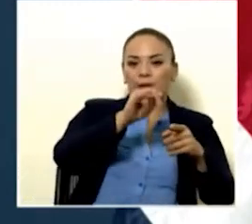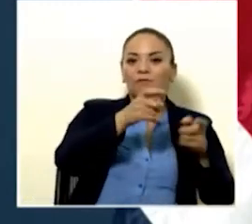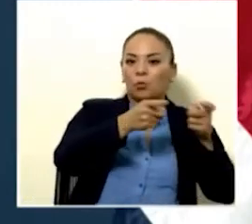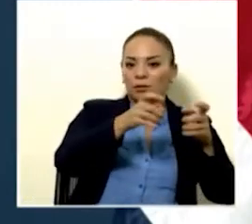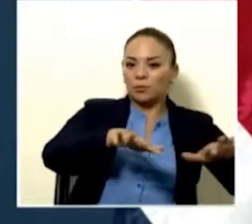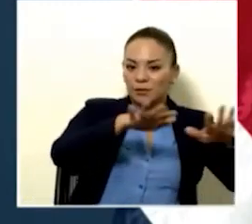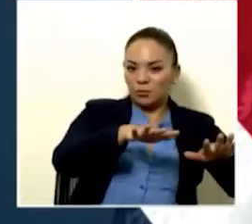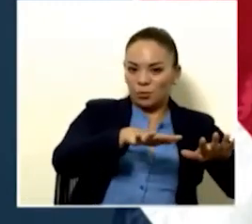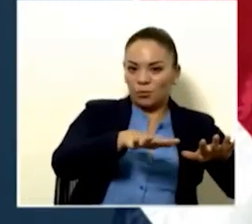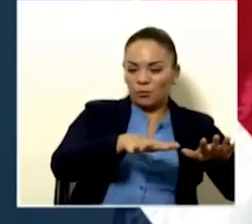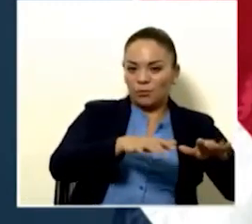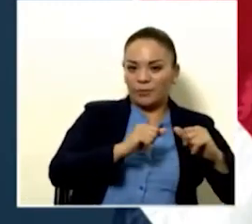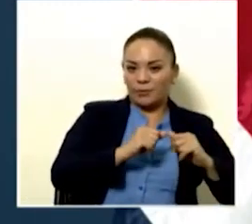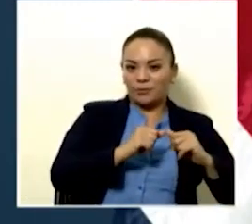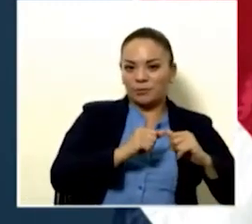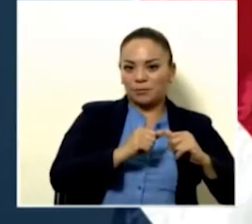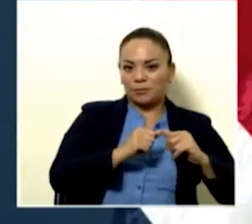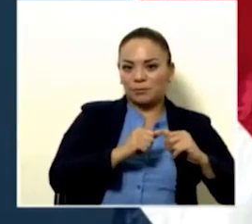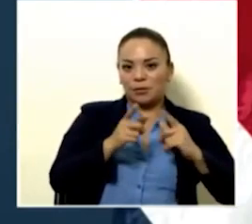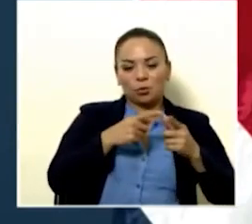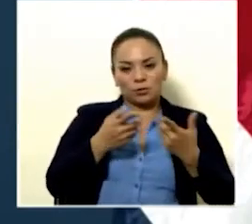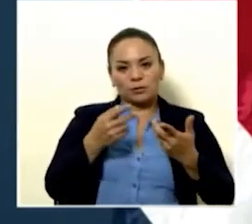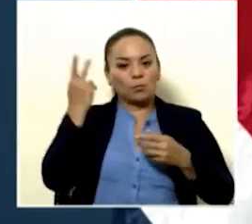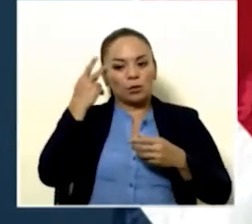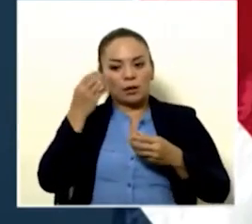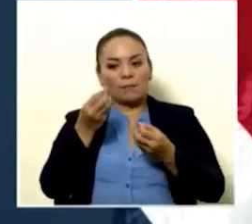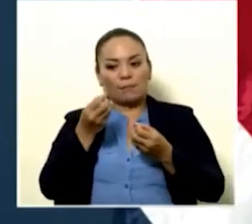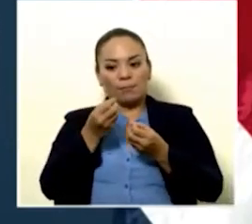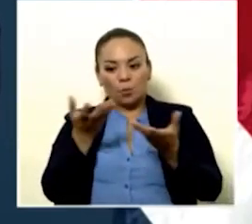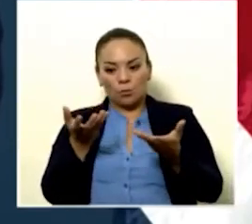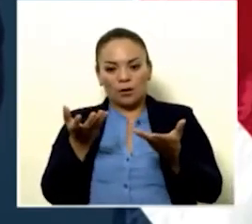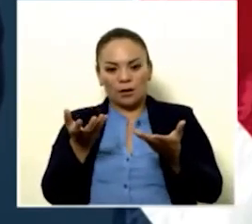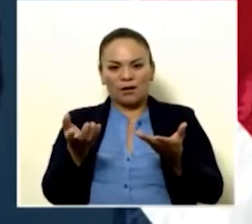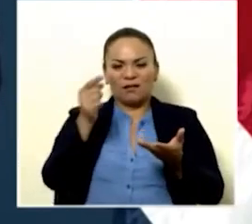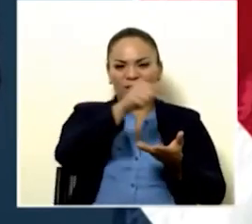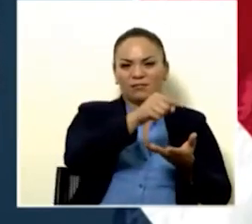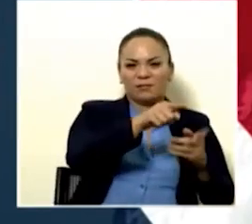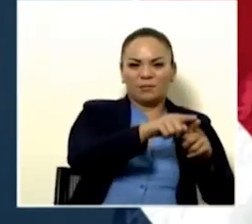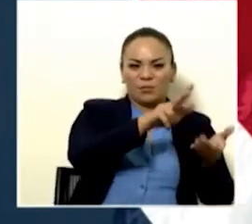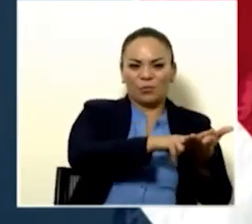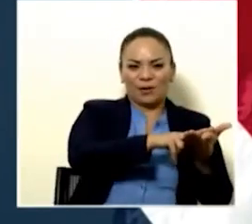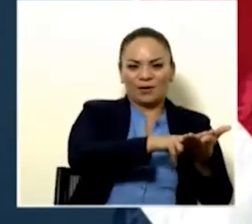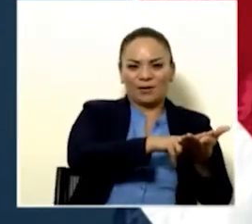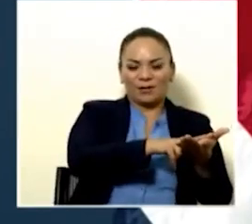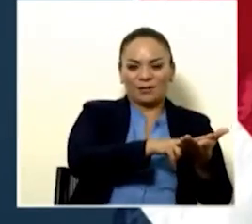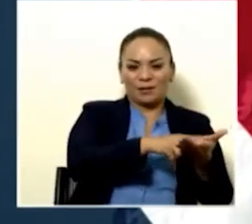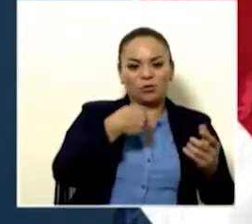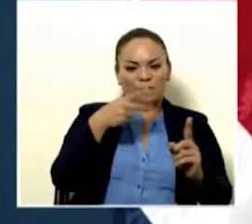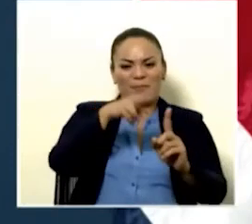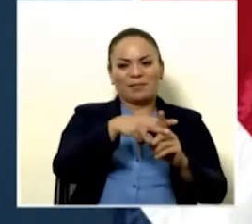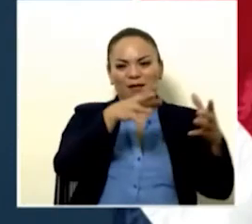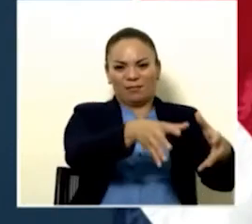sector. Deme usted la política pública, yo la tengo que aprobar también en alguna medida. Y yo me voy a poner a